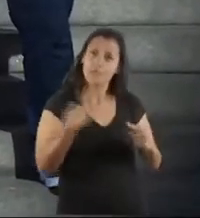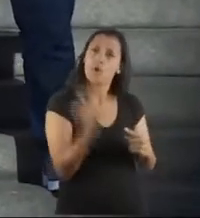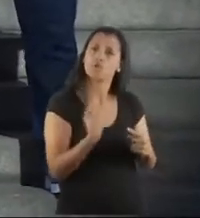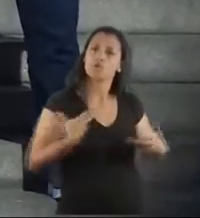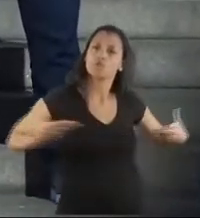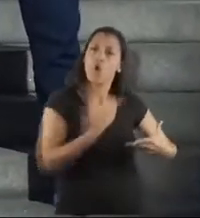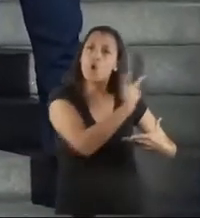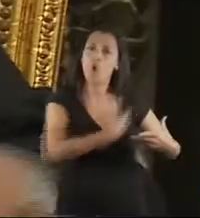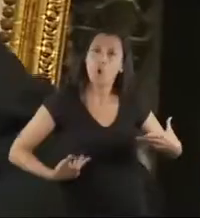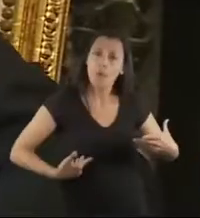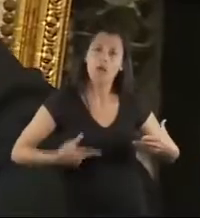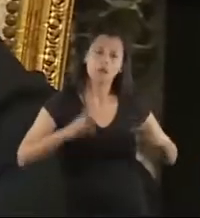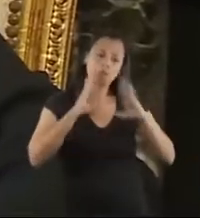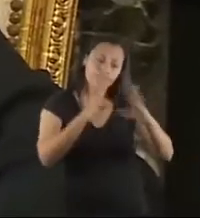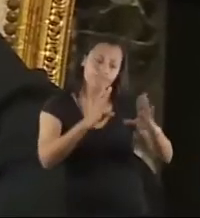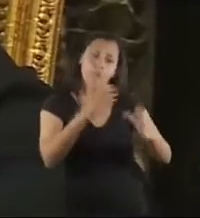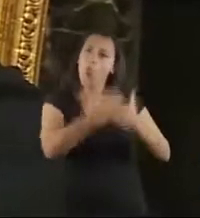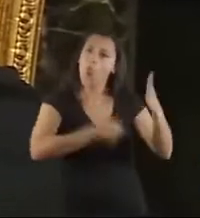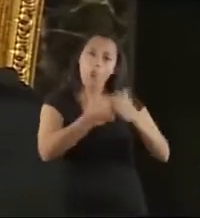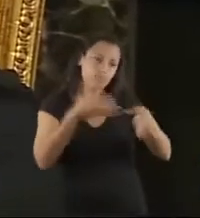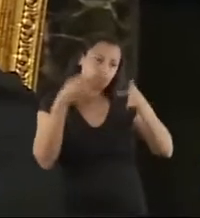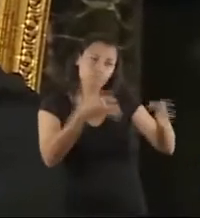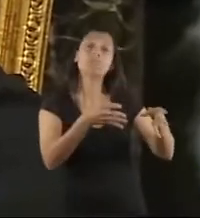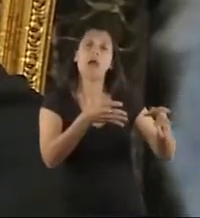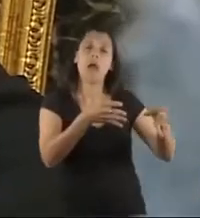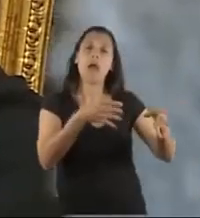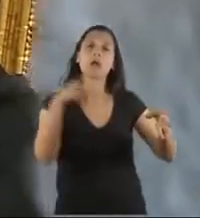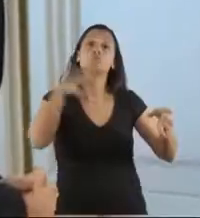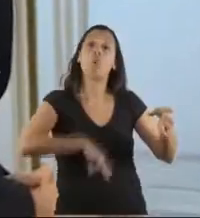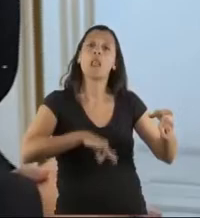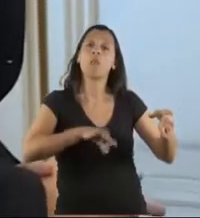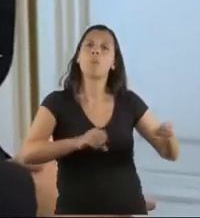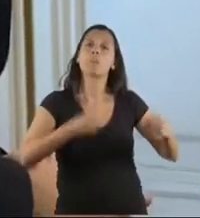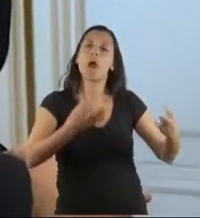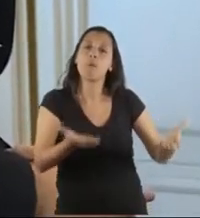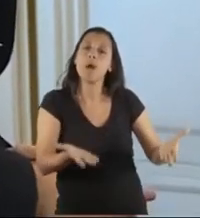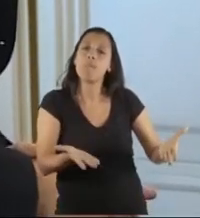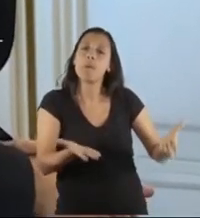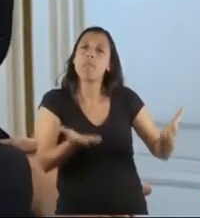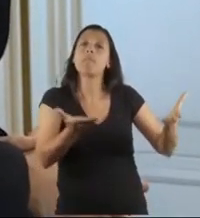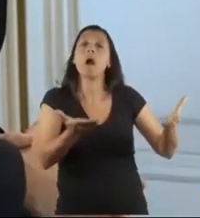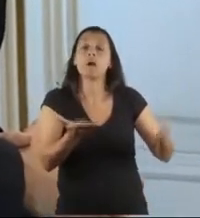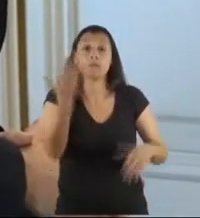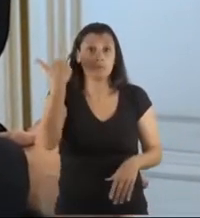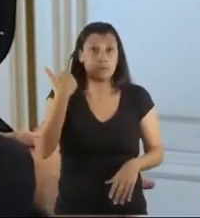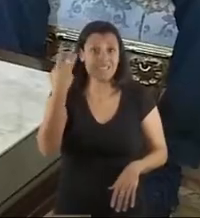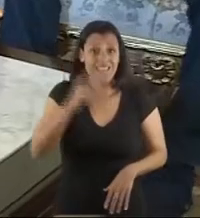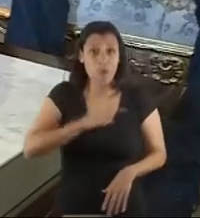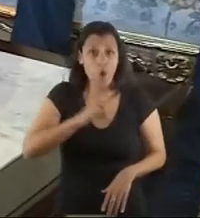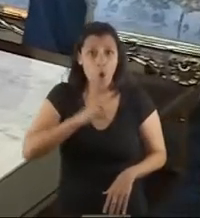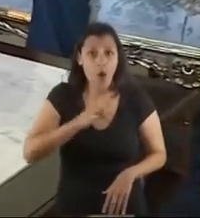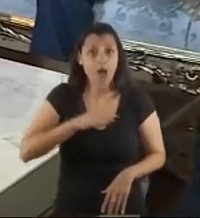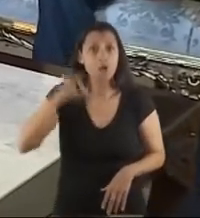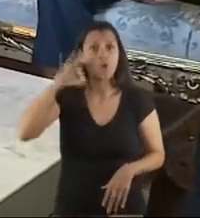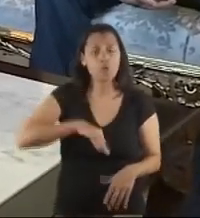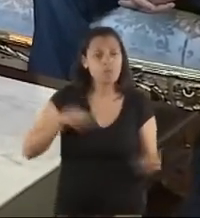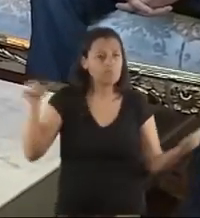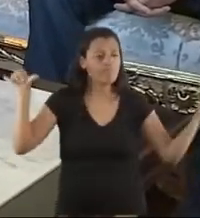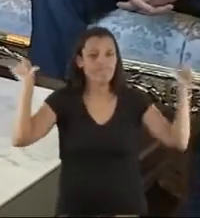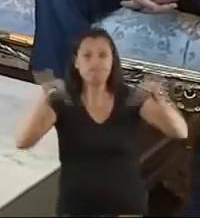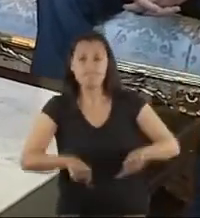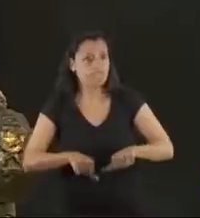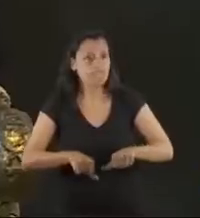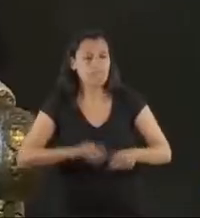de que el ingreso se vaya recuperando paulatinamente después de casi 5 años de caída del ingreso real